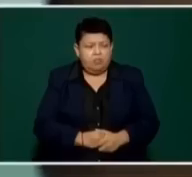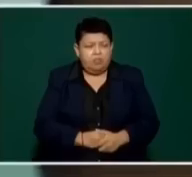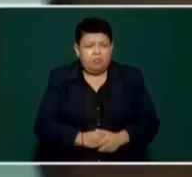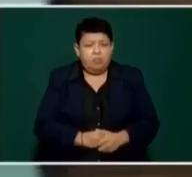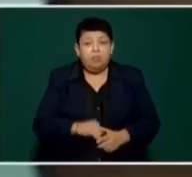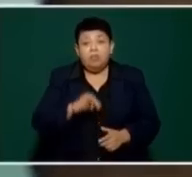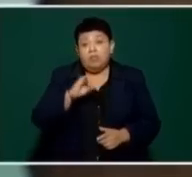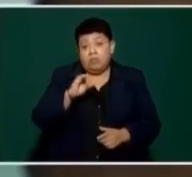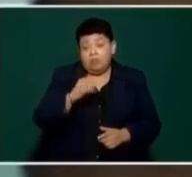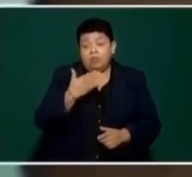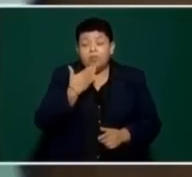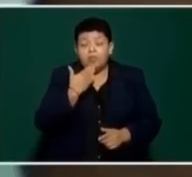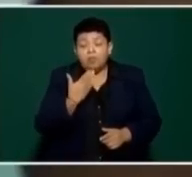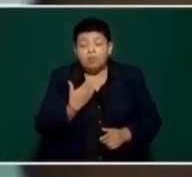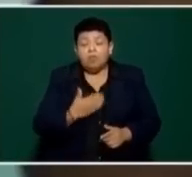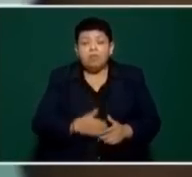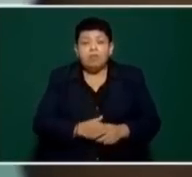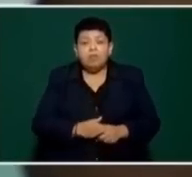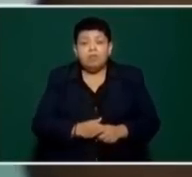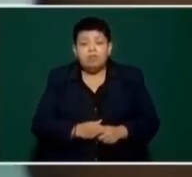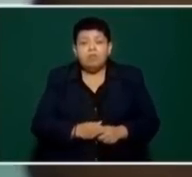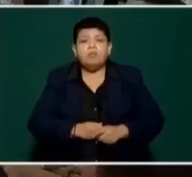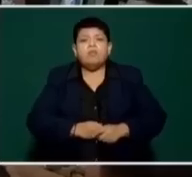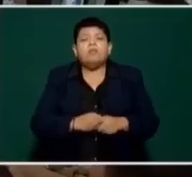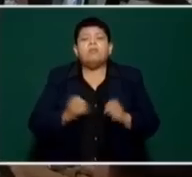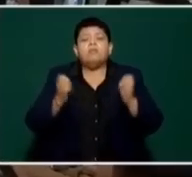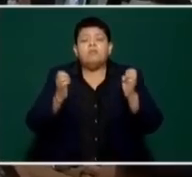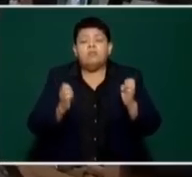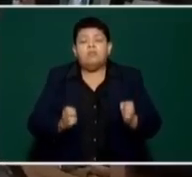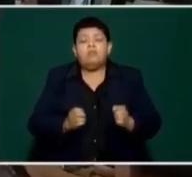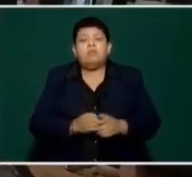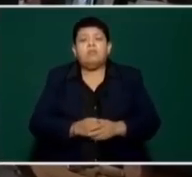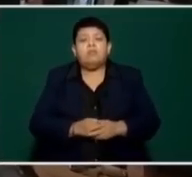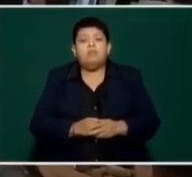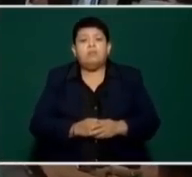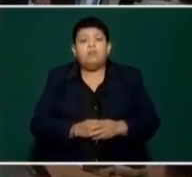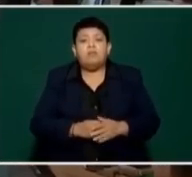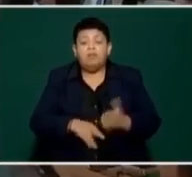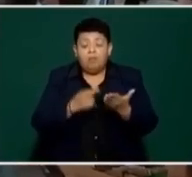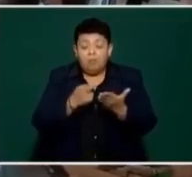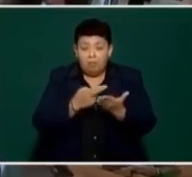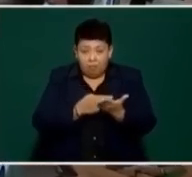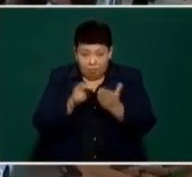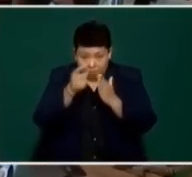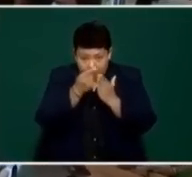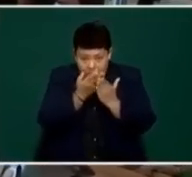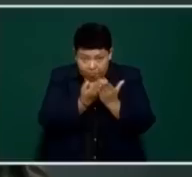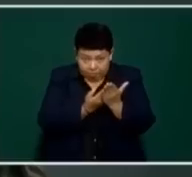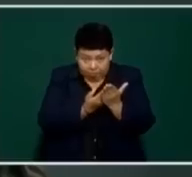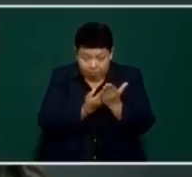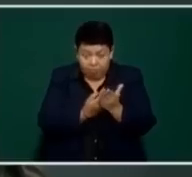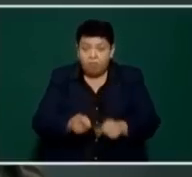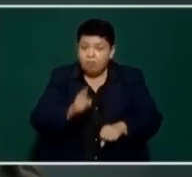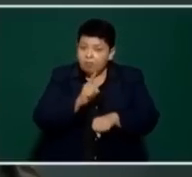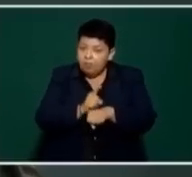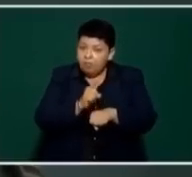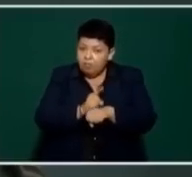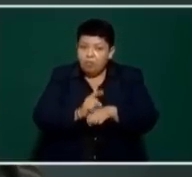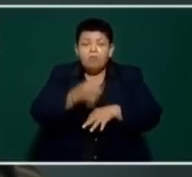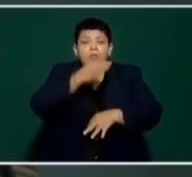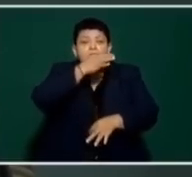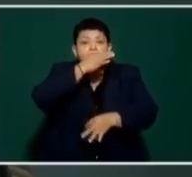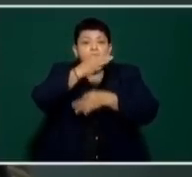Sí, claro, estamos teniendo los resultados diarios. Se le van